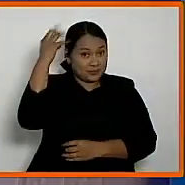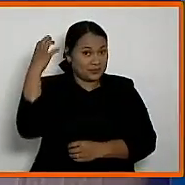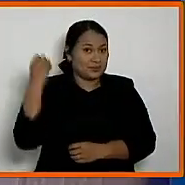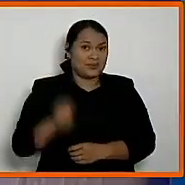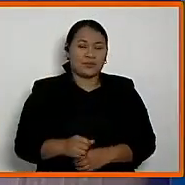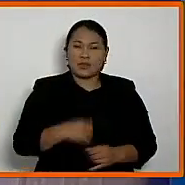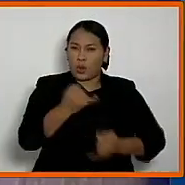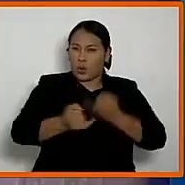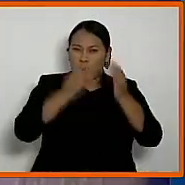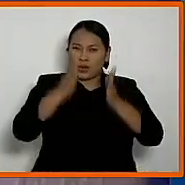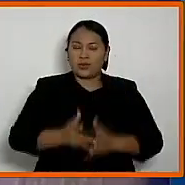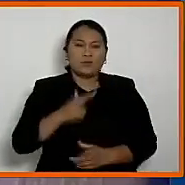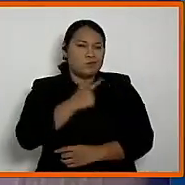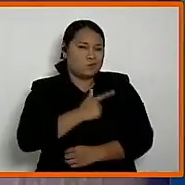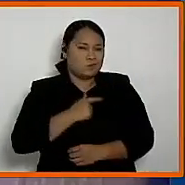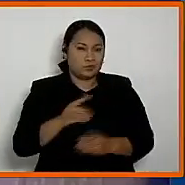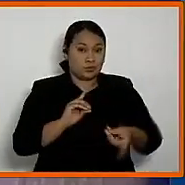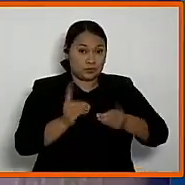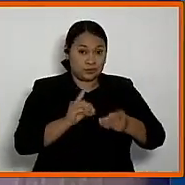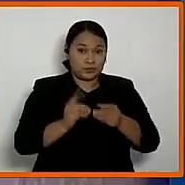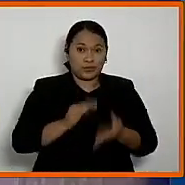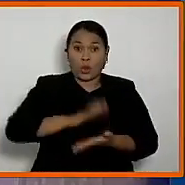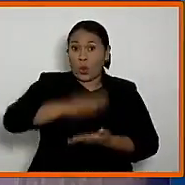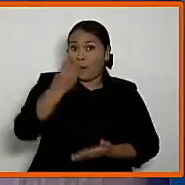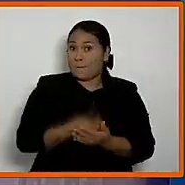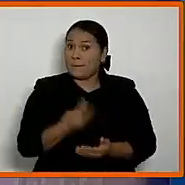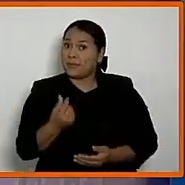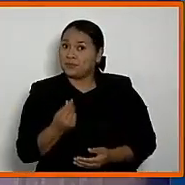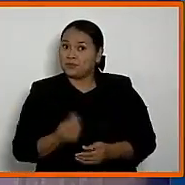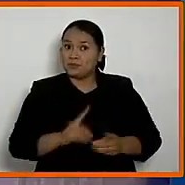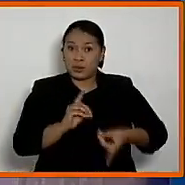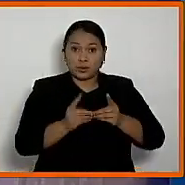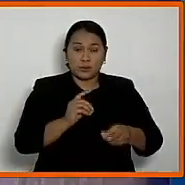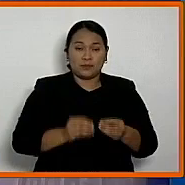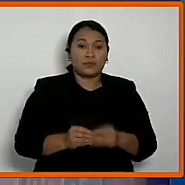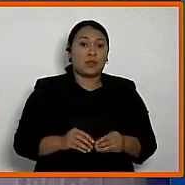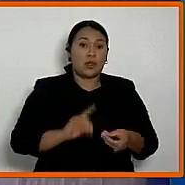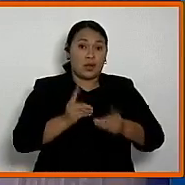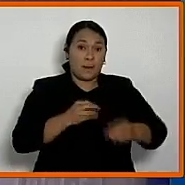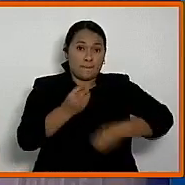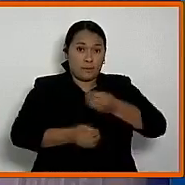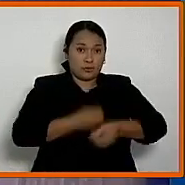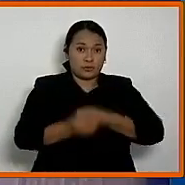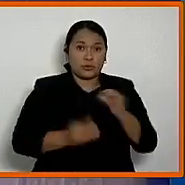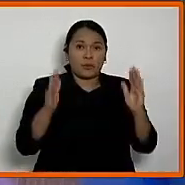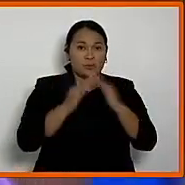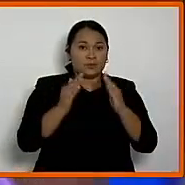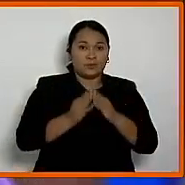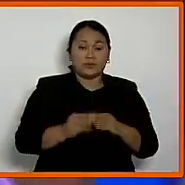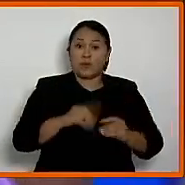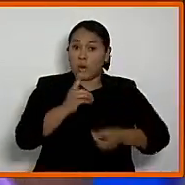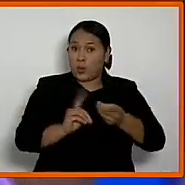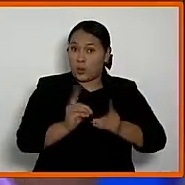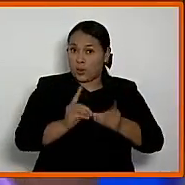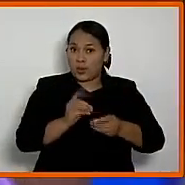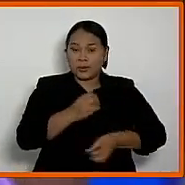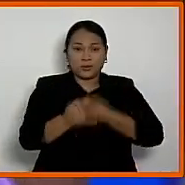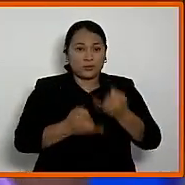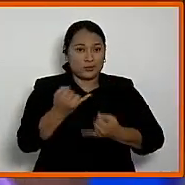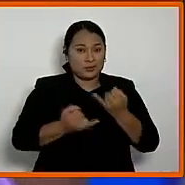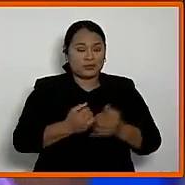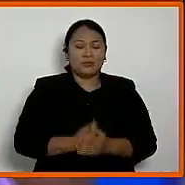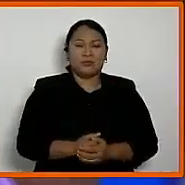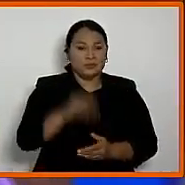el deporte? Multiplica tu pasión con Apostemos. Apostemos, la casa de tus apuestas deportivas. Se viene tu primer dígito